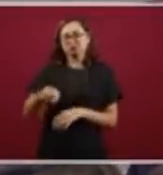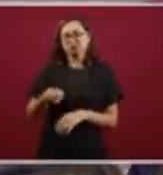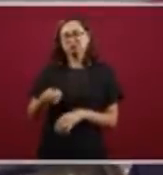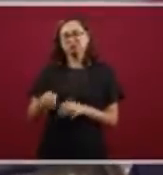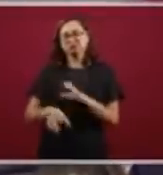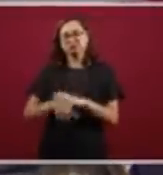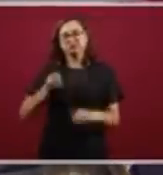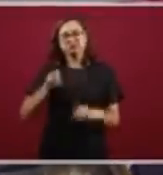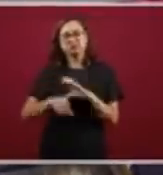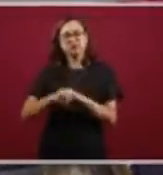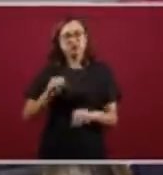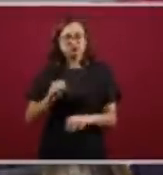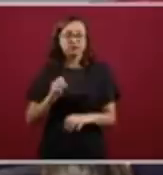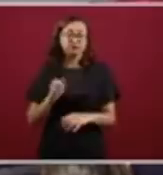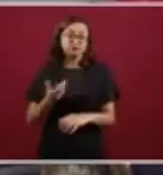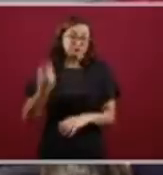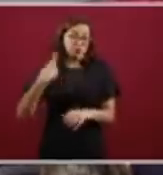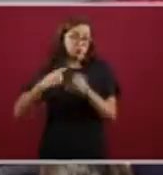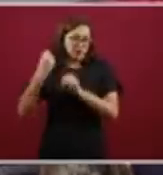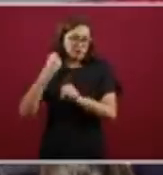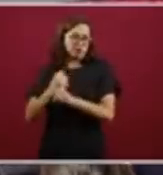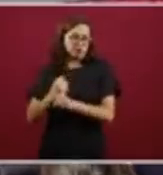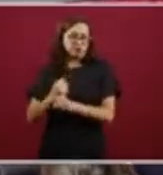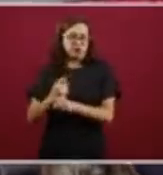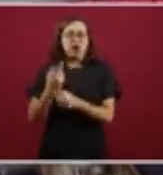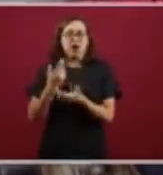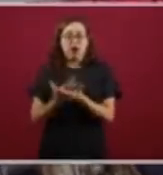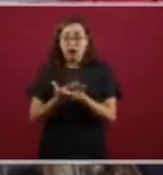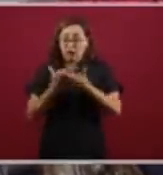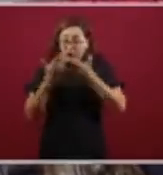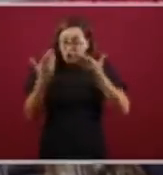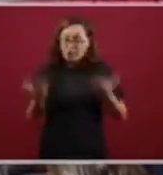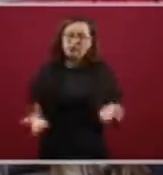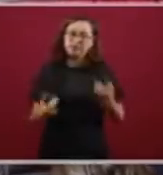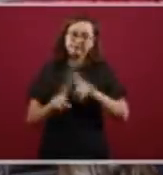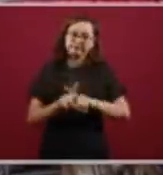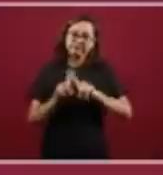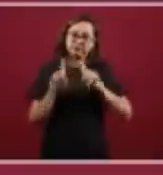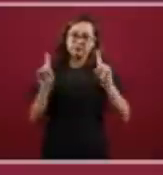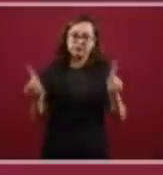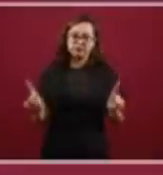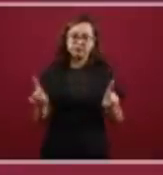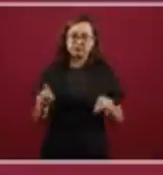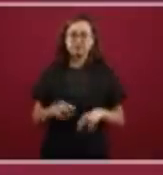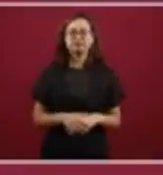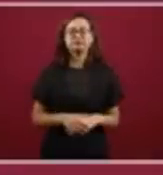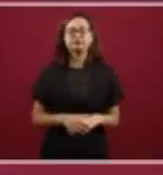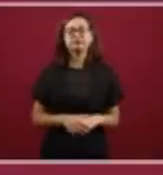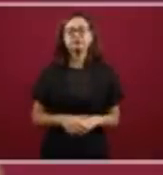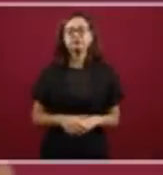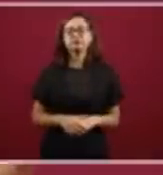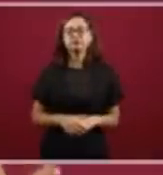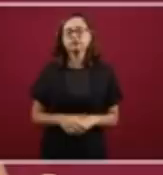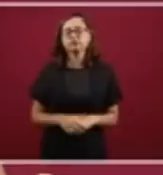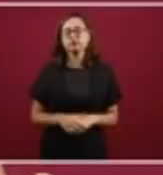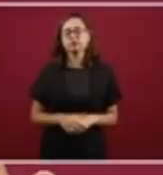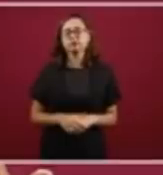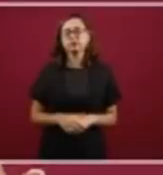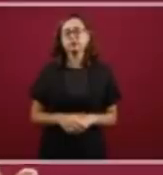en el territorio es un cambio sustancial. El adulto mayor antes iba a los centros, de